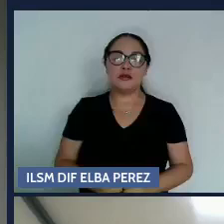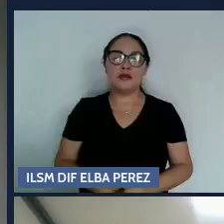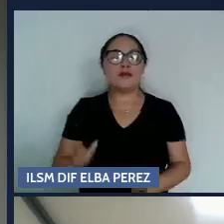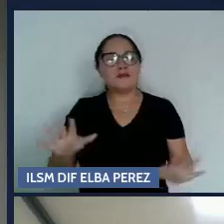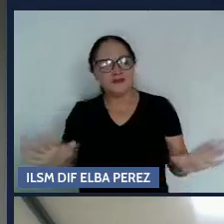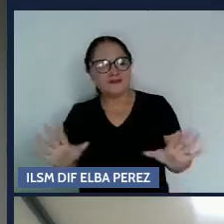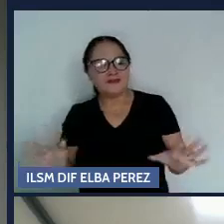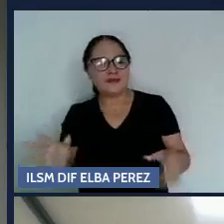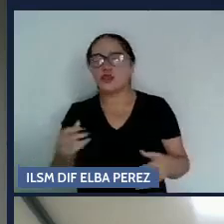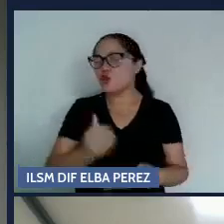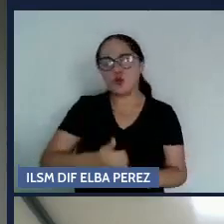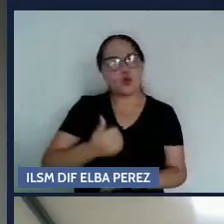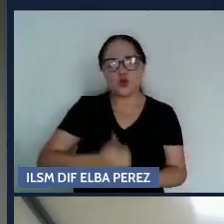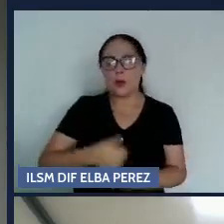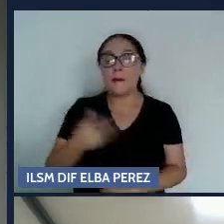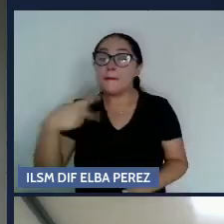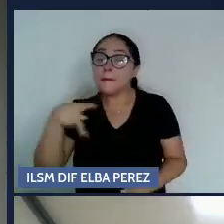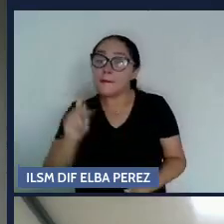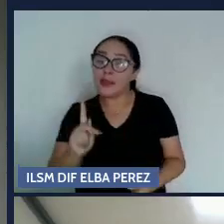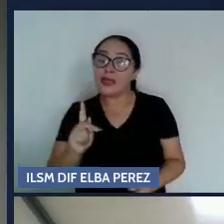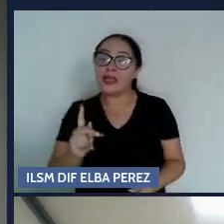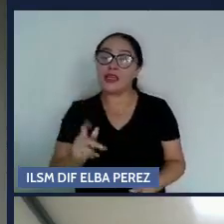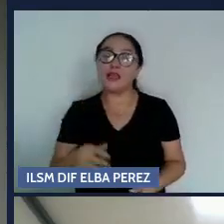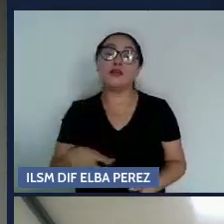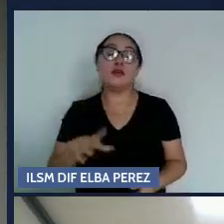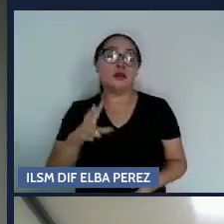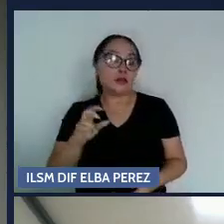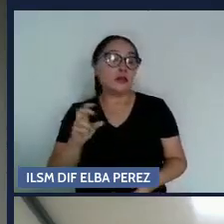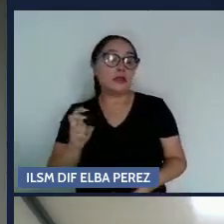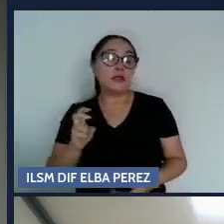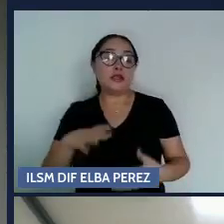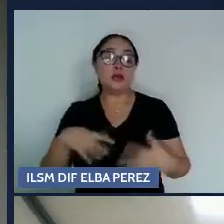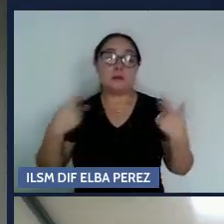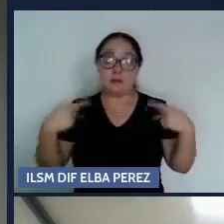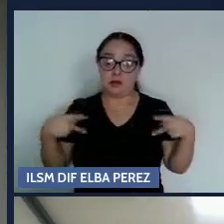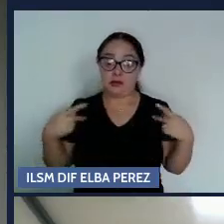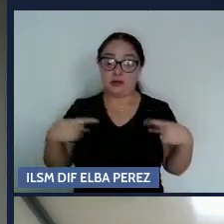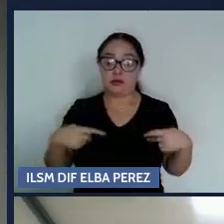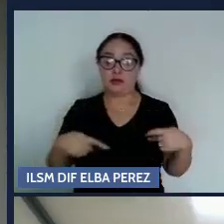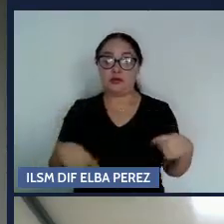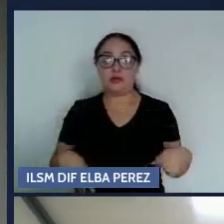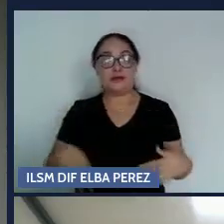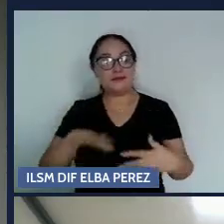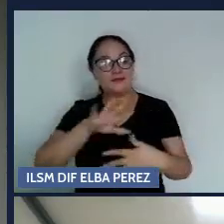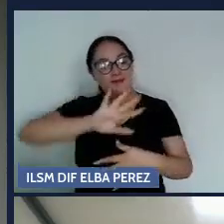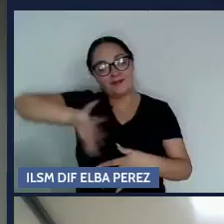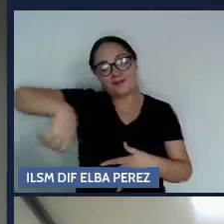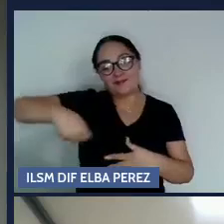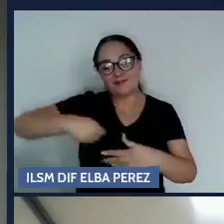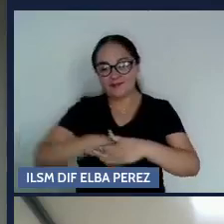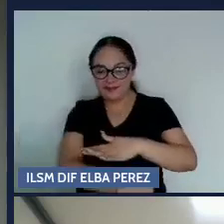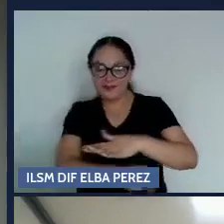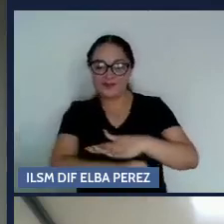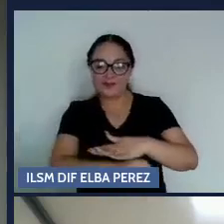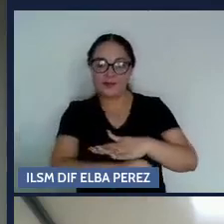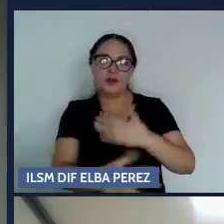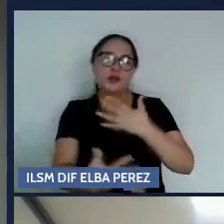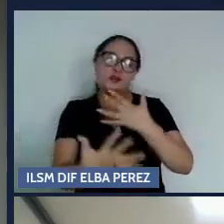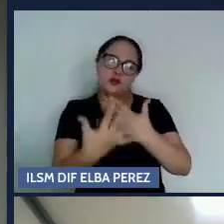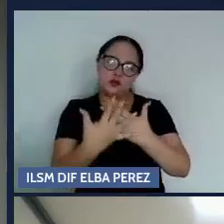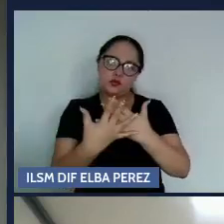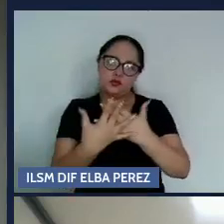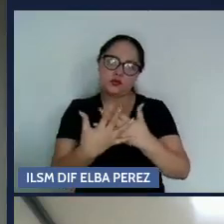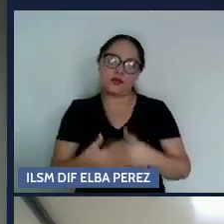se ameritará prisión preventiva oficiosa. Y hablando de delitos electorales